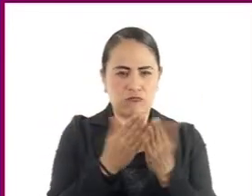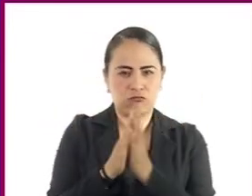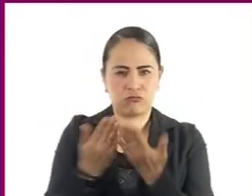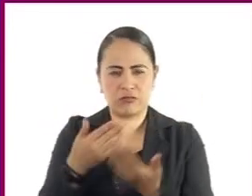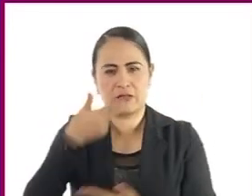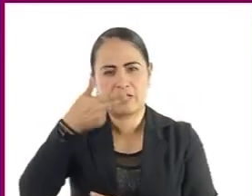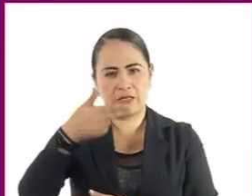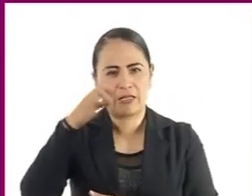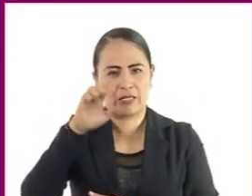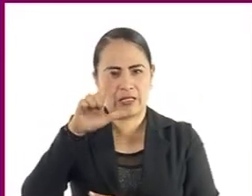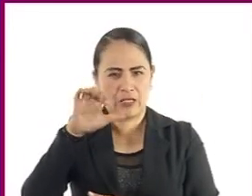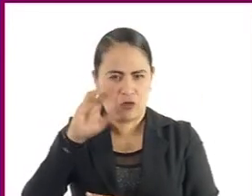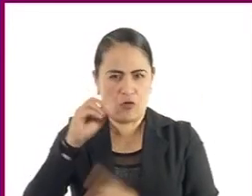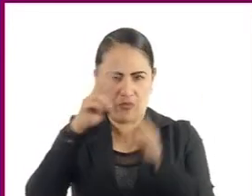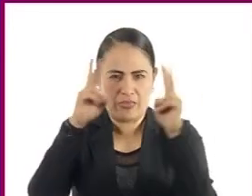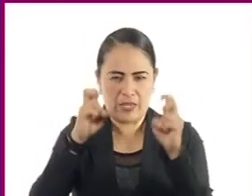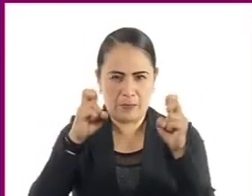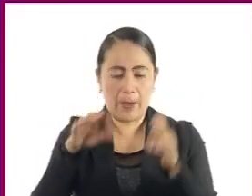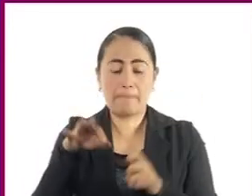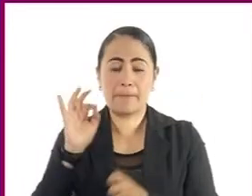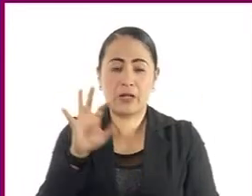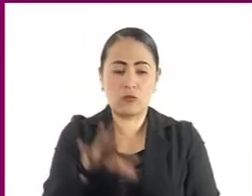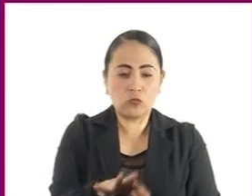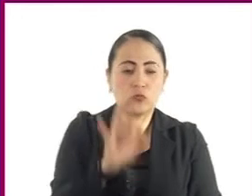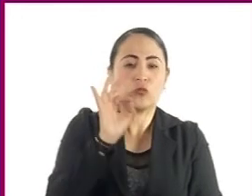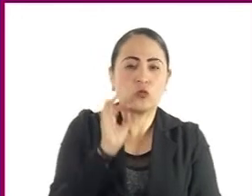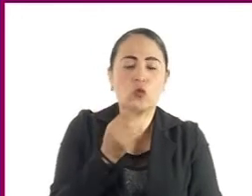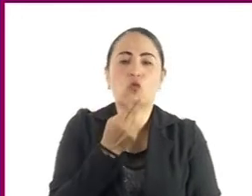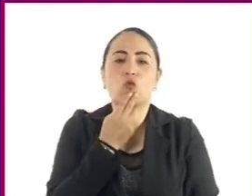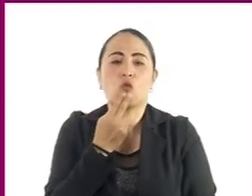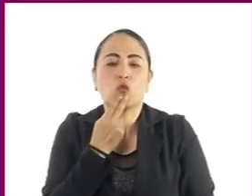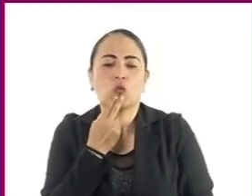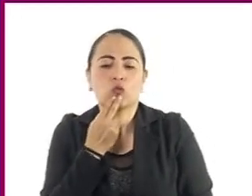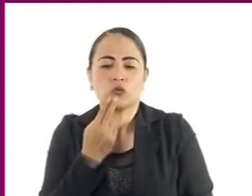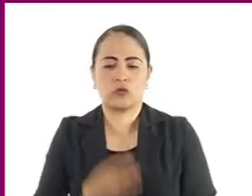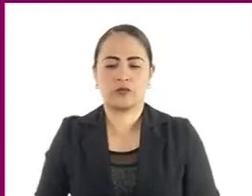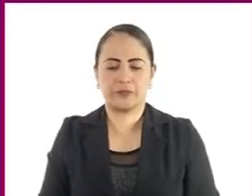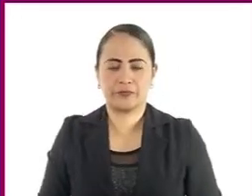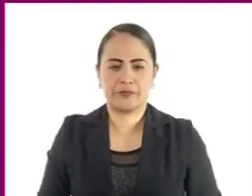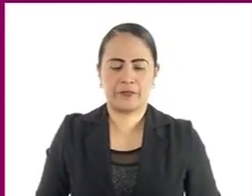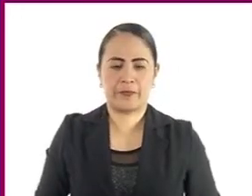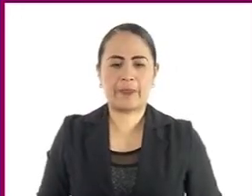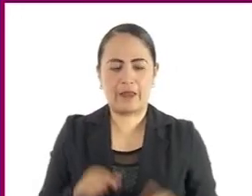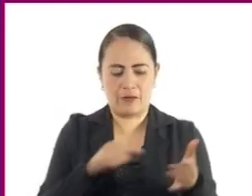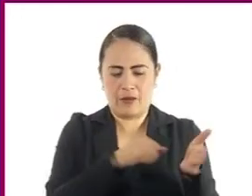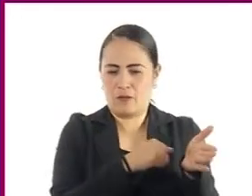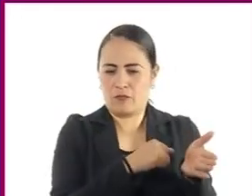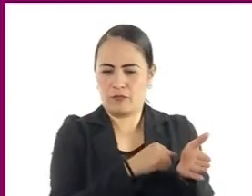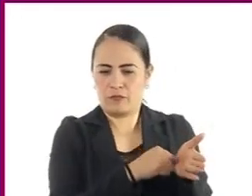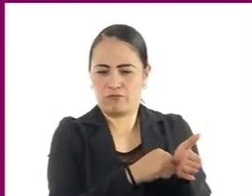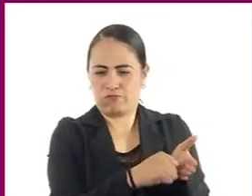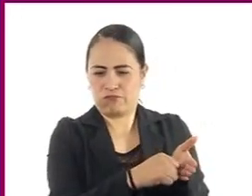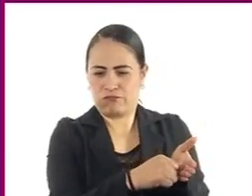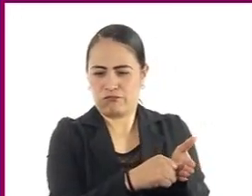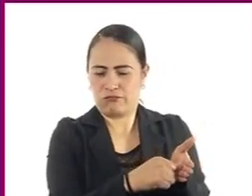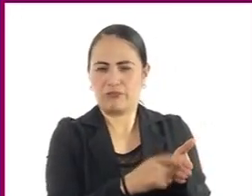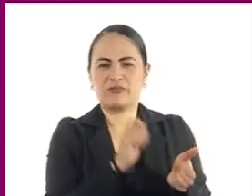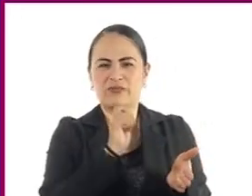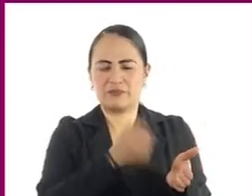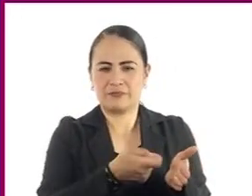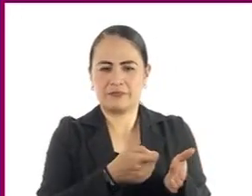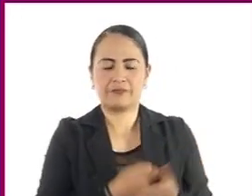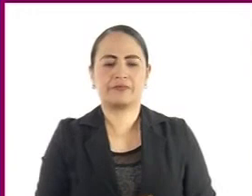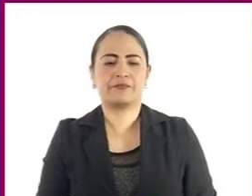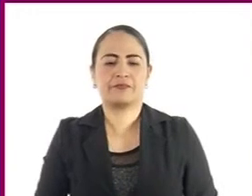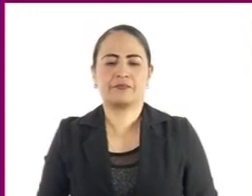pero elegimos de sus apartados el de usos y, como ven en el primer subrayado, se señala que